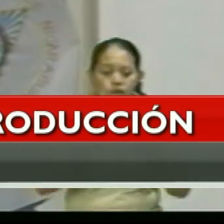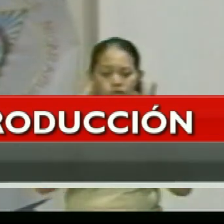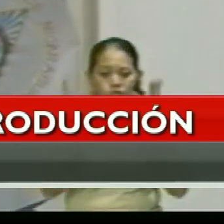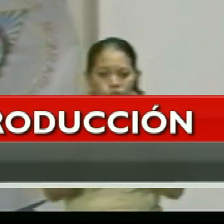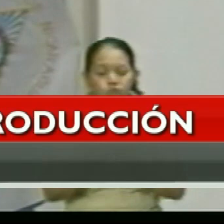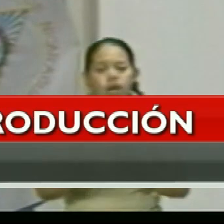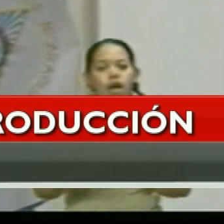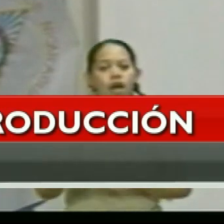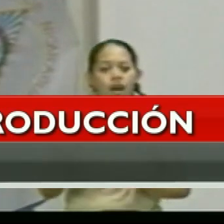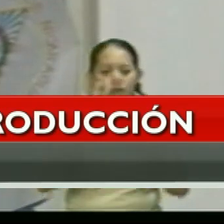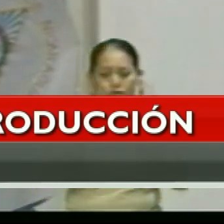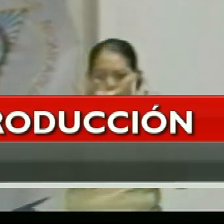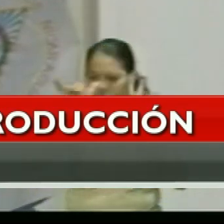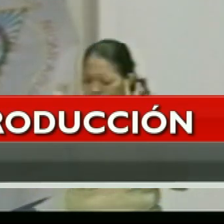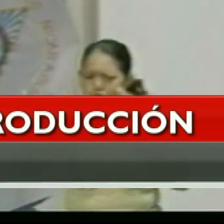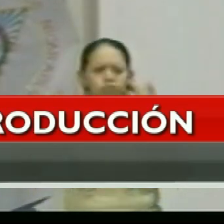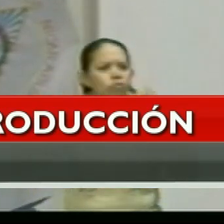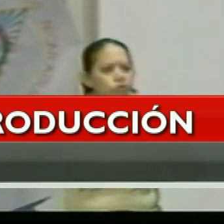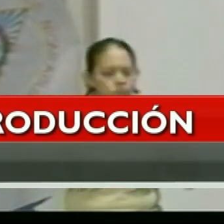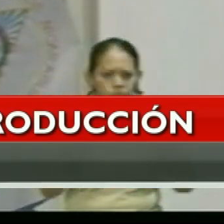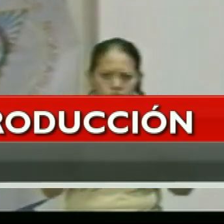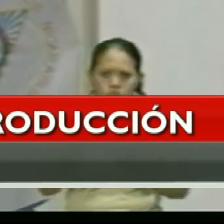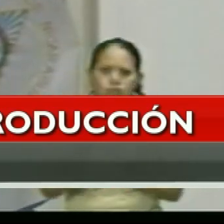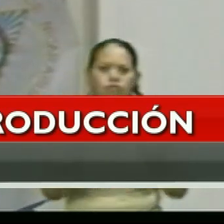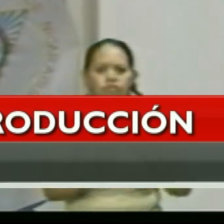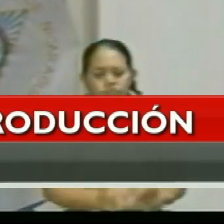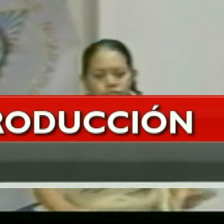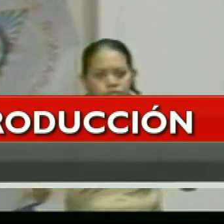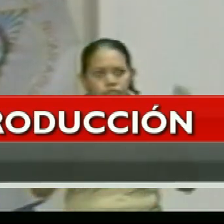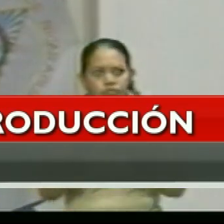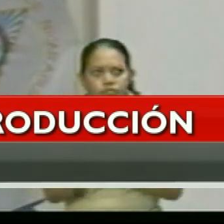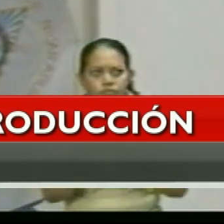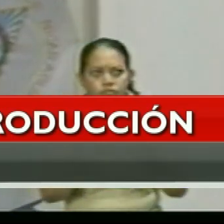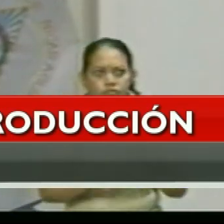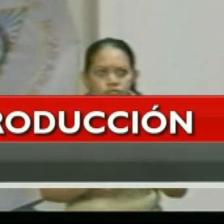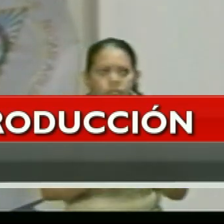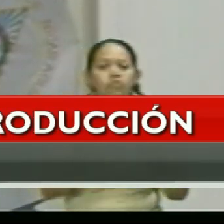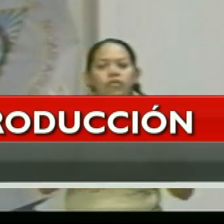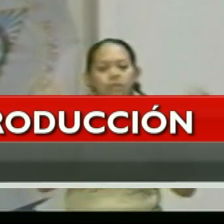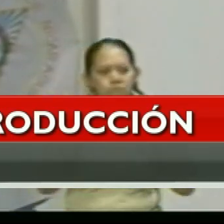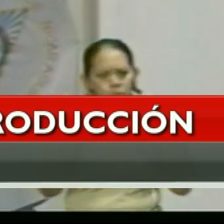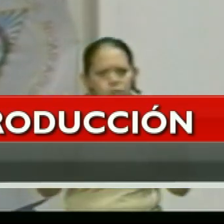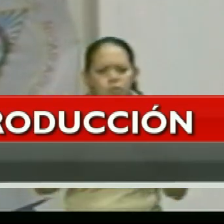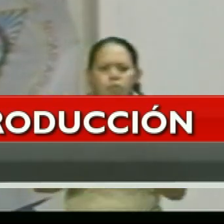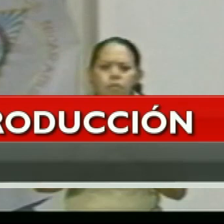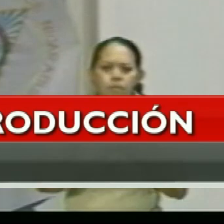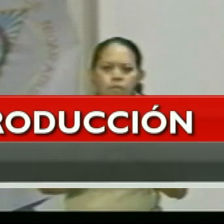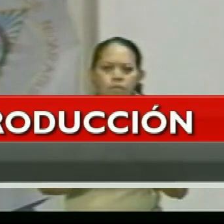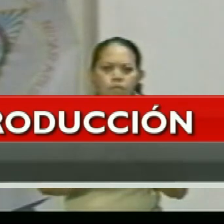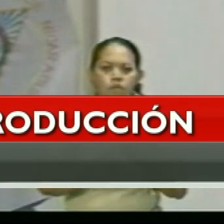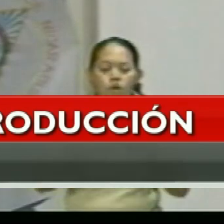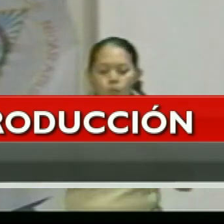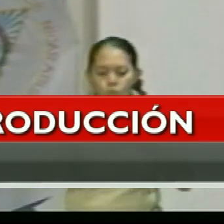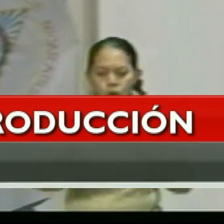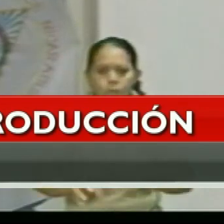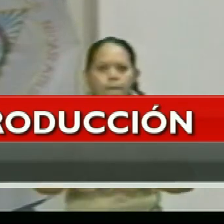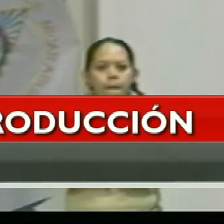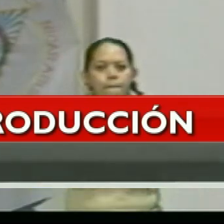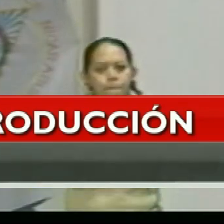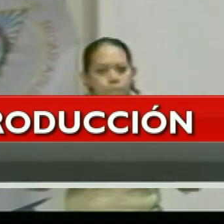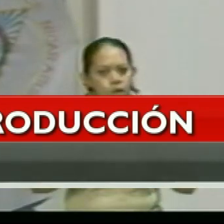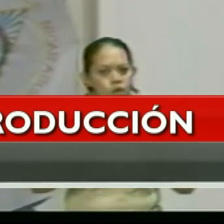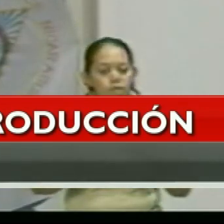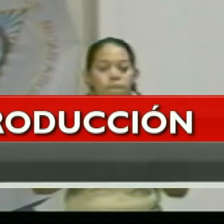hortalizas. Y además impulsar rubros emergentes, como la ave de crianza, huevo y pollo y